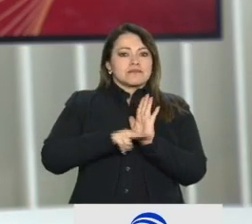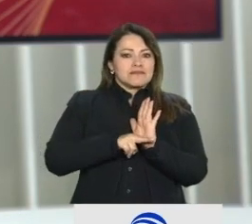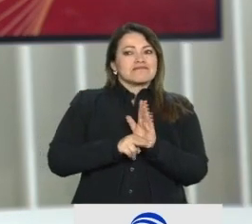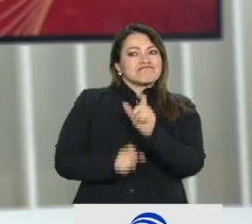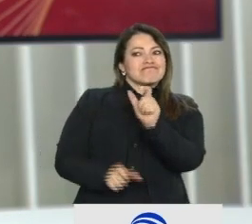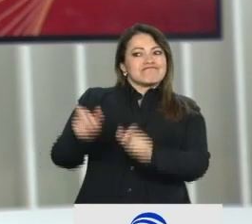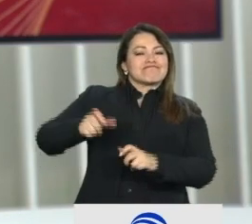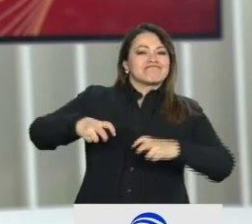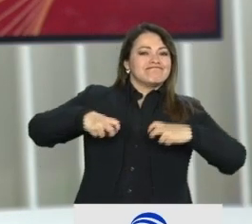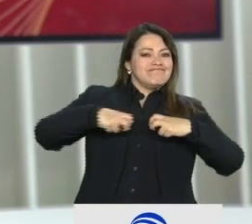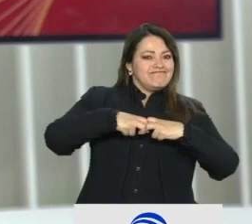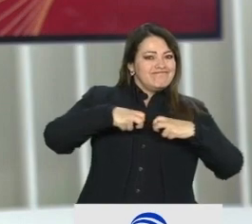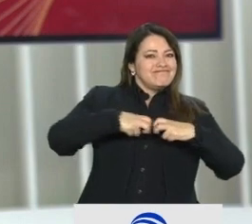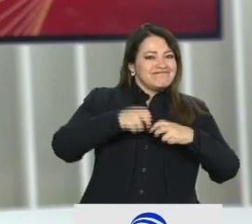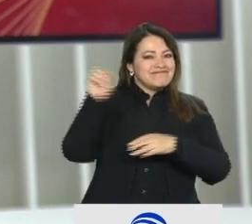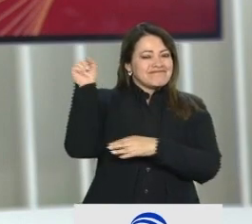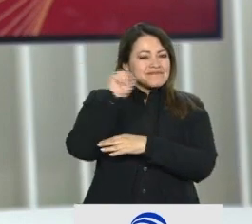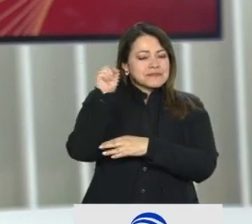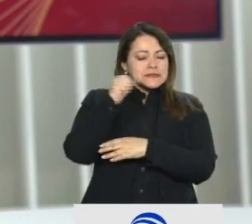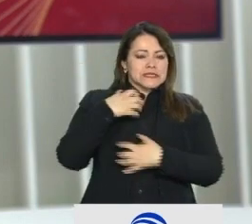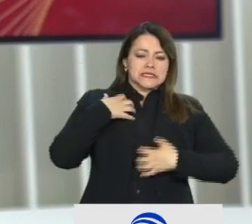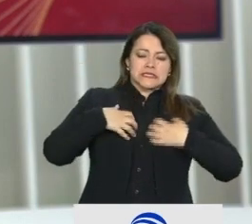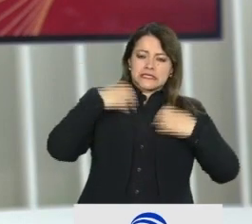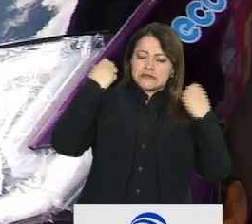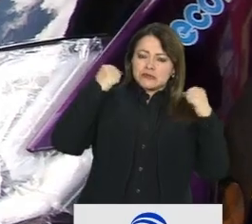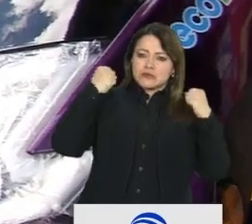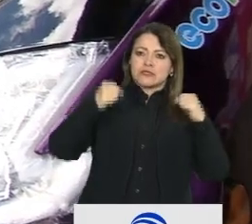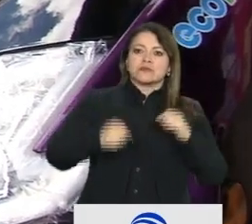eléctricos expresan su preocupación por la reglamentación.